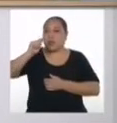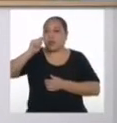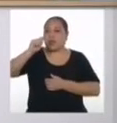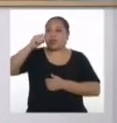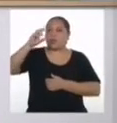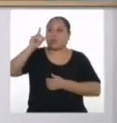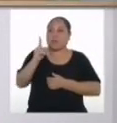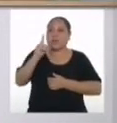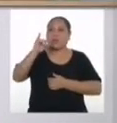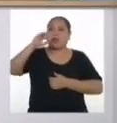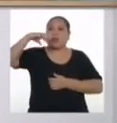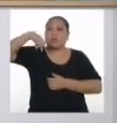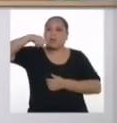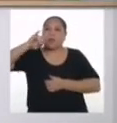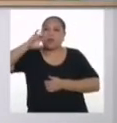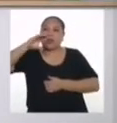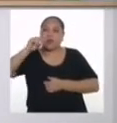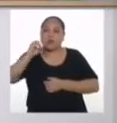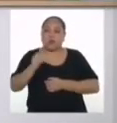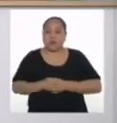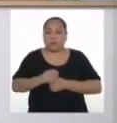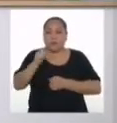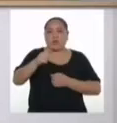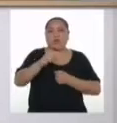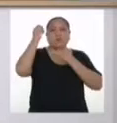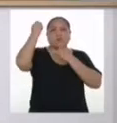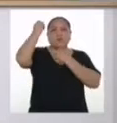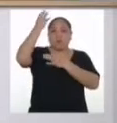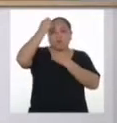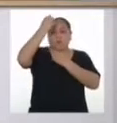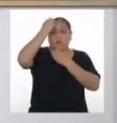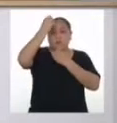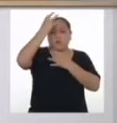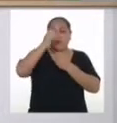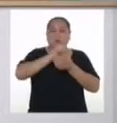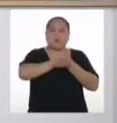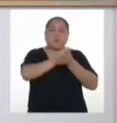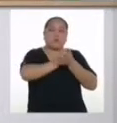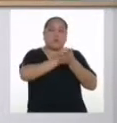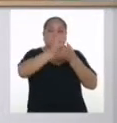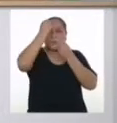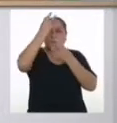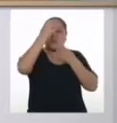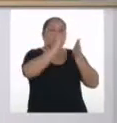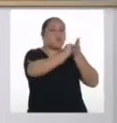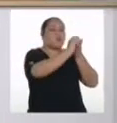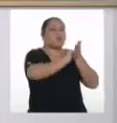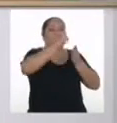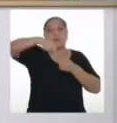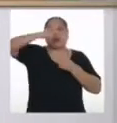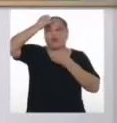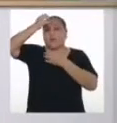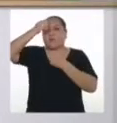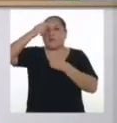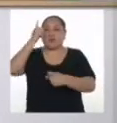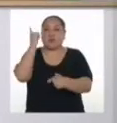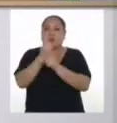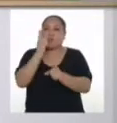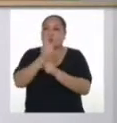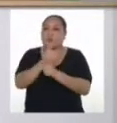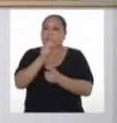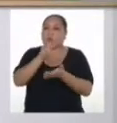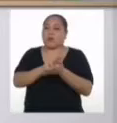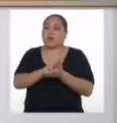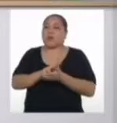pregunta. Un díptico es un texto expositivo y esto implica tener información objetiva y